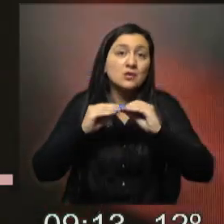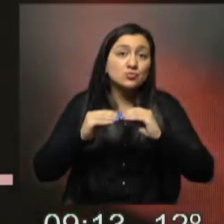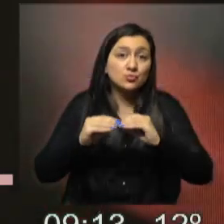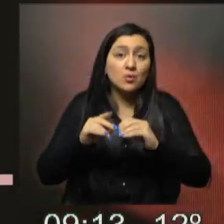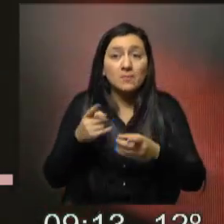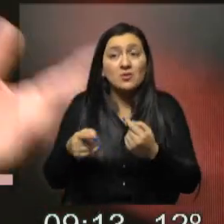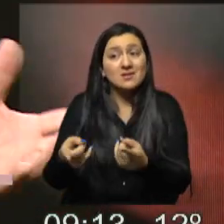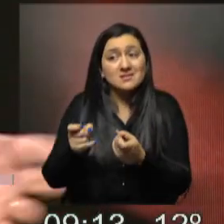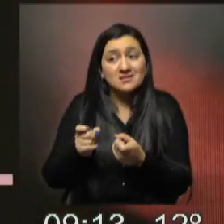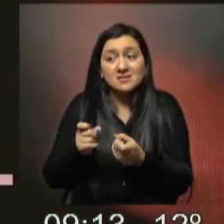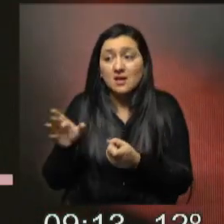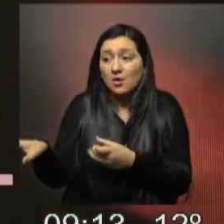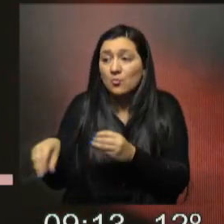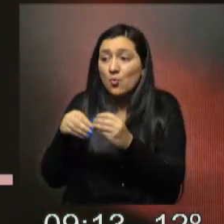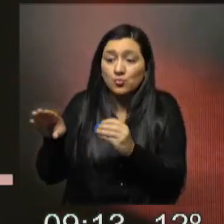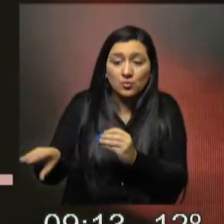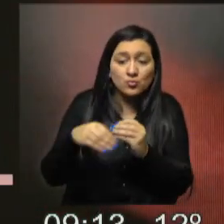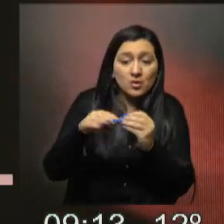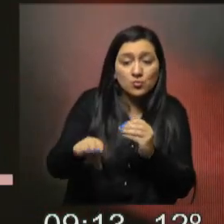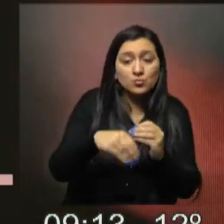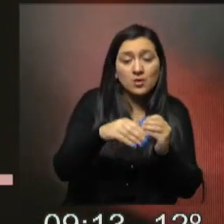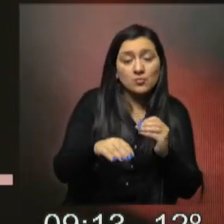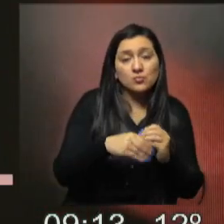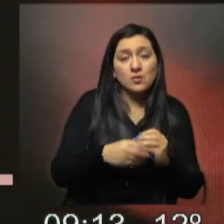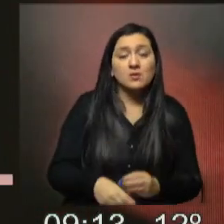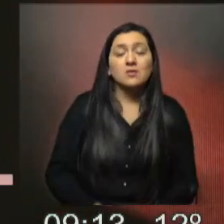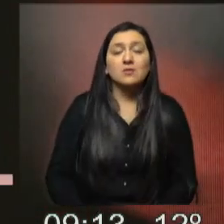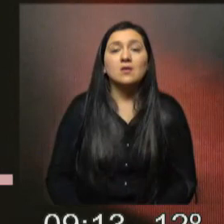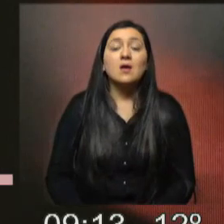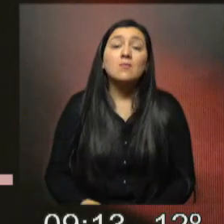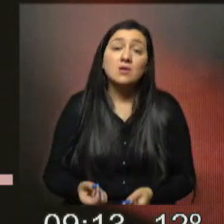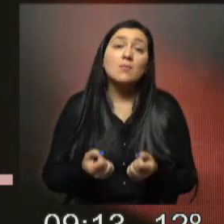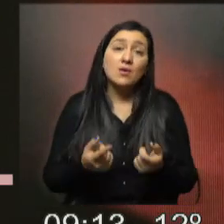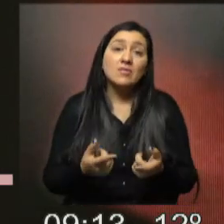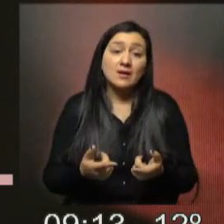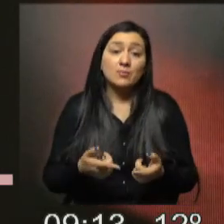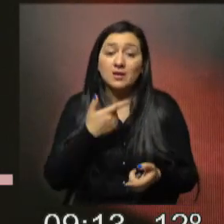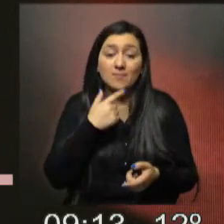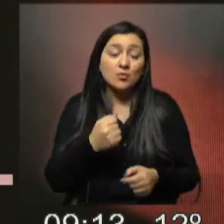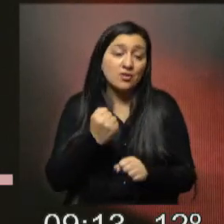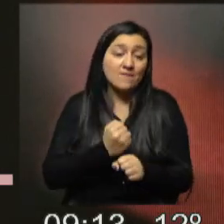brasileña y dentro de las reglas se puede distribuir cargos en ministerios, en empresas públicas,